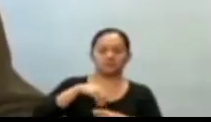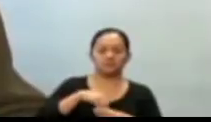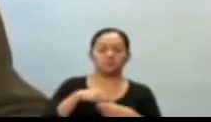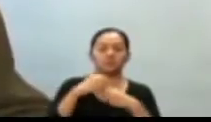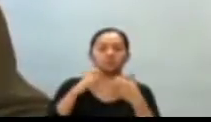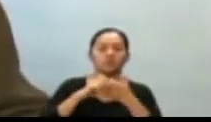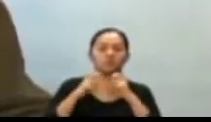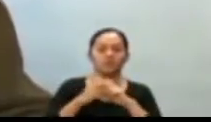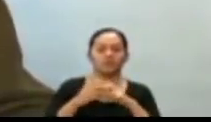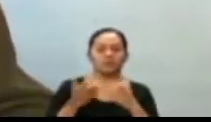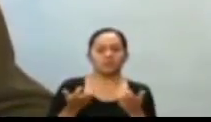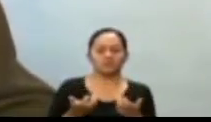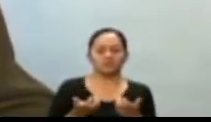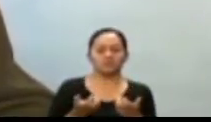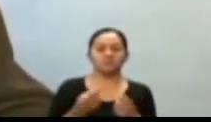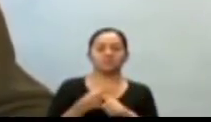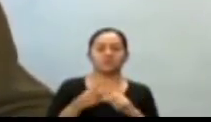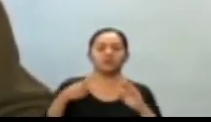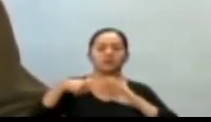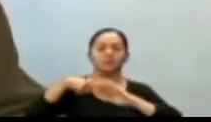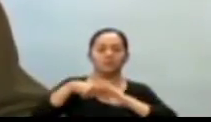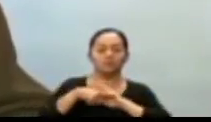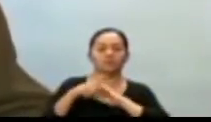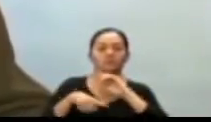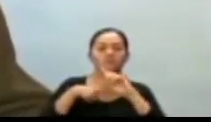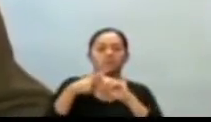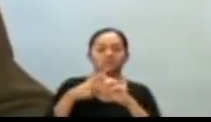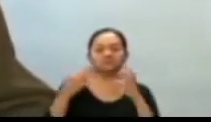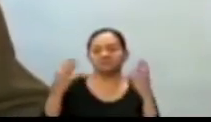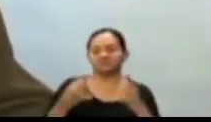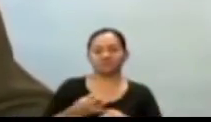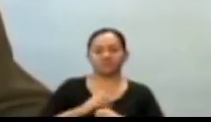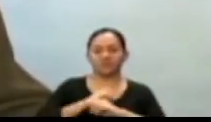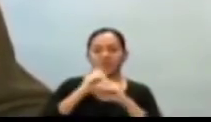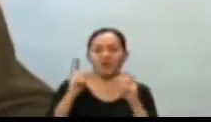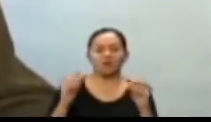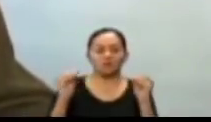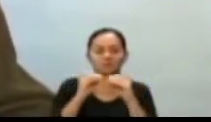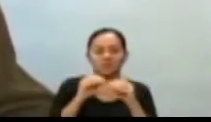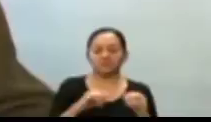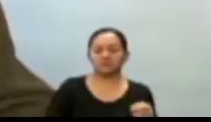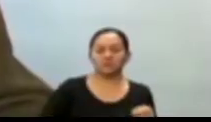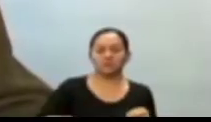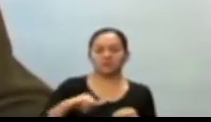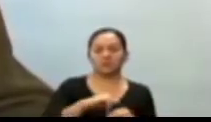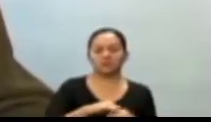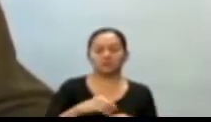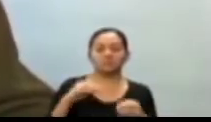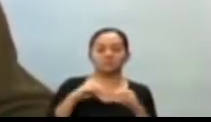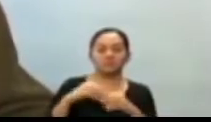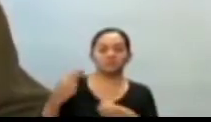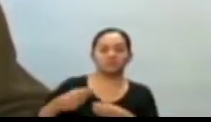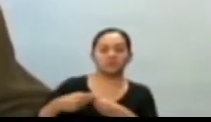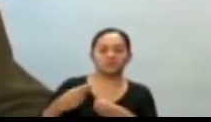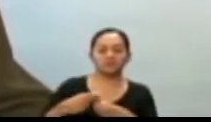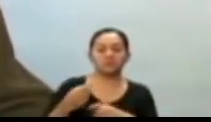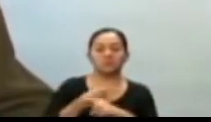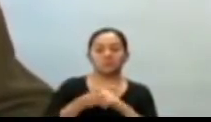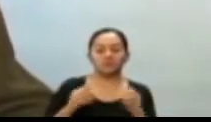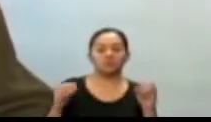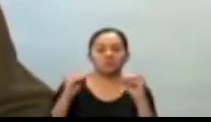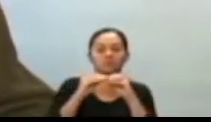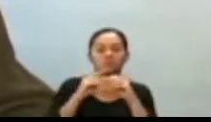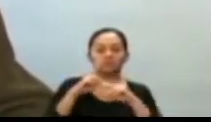se intenta posicionar, y profundizar definitivamente nuestra democracia en el sentido de la participación, pero también en el sentido de